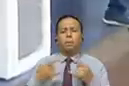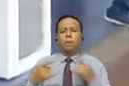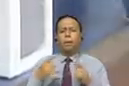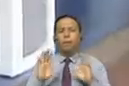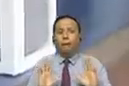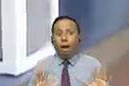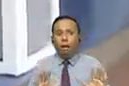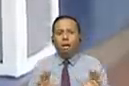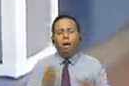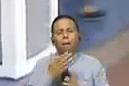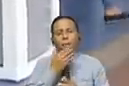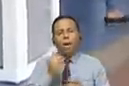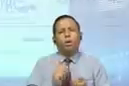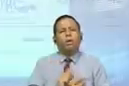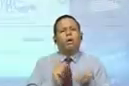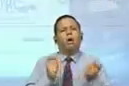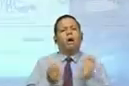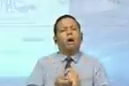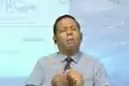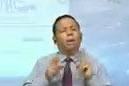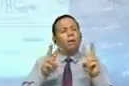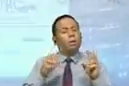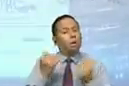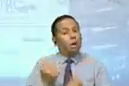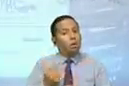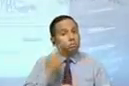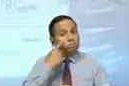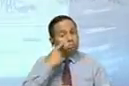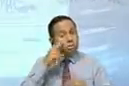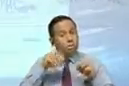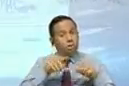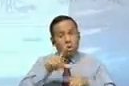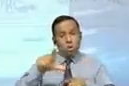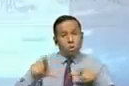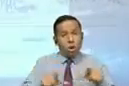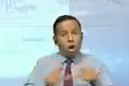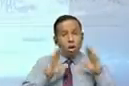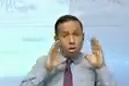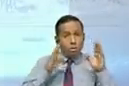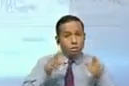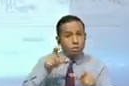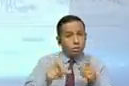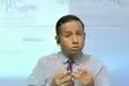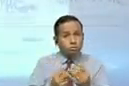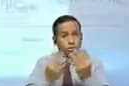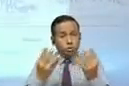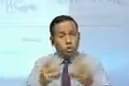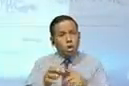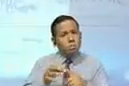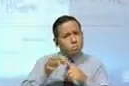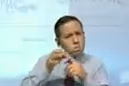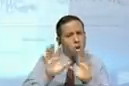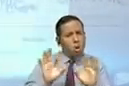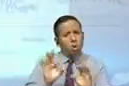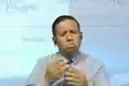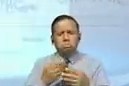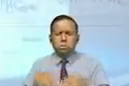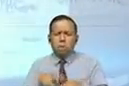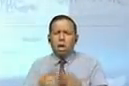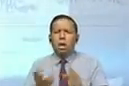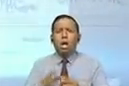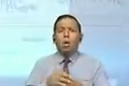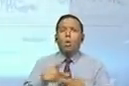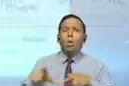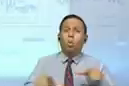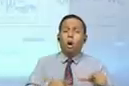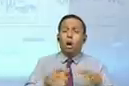la reactivación económica. Se modifica temporalmente los aforos de lugares de atención al público esenciales y no esenciales, con ambientes cerrados